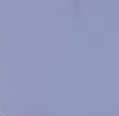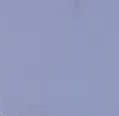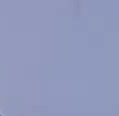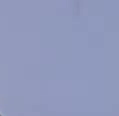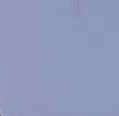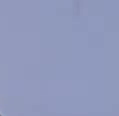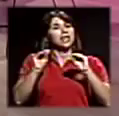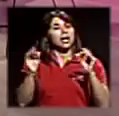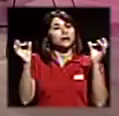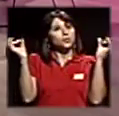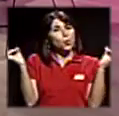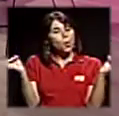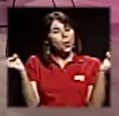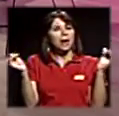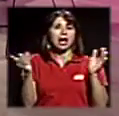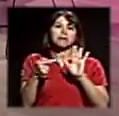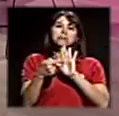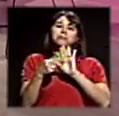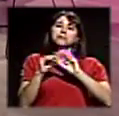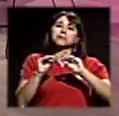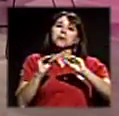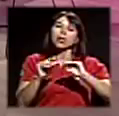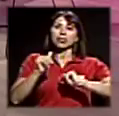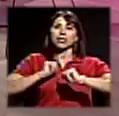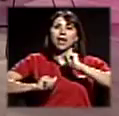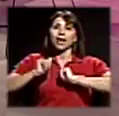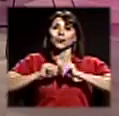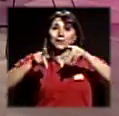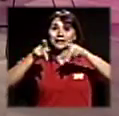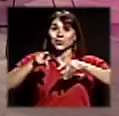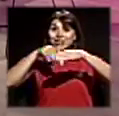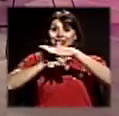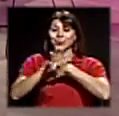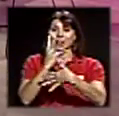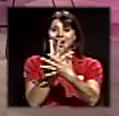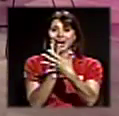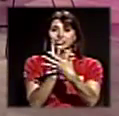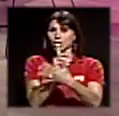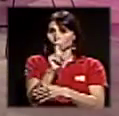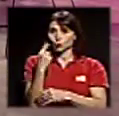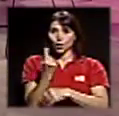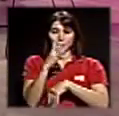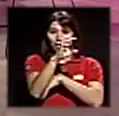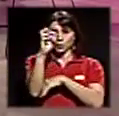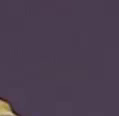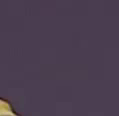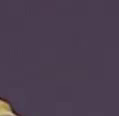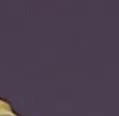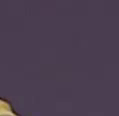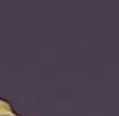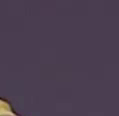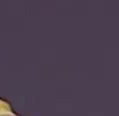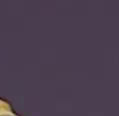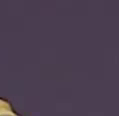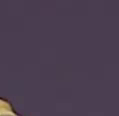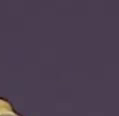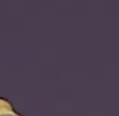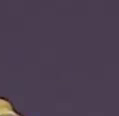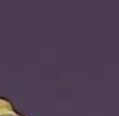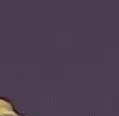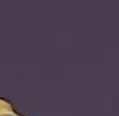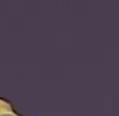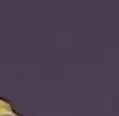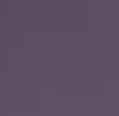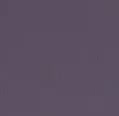de enseñar teatro a privados de libertad en cárceles no solamente de nuestro país, sino de otros países,